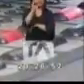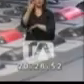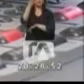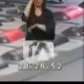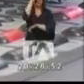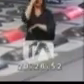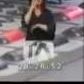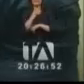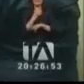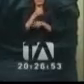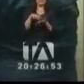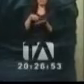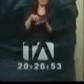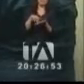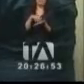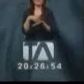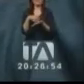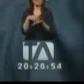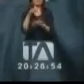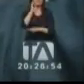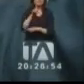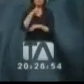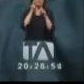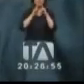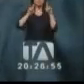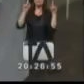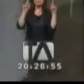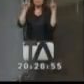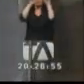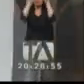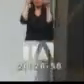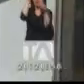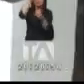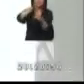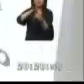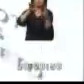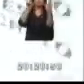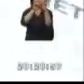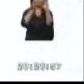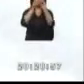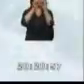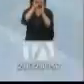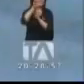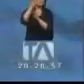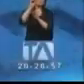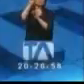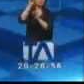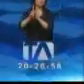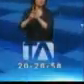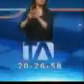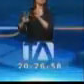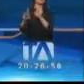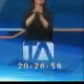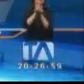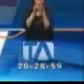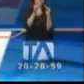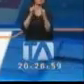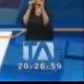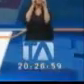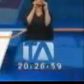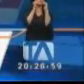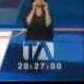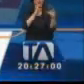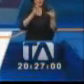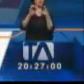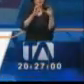de este jueves, ningún medio de comunicación podrá difundir encuestas de intención de voto conforme al artículo 302 del Código de la Democracia, que dice: cuando un